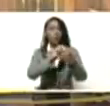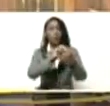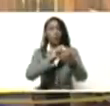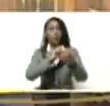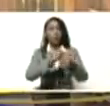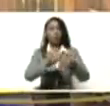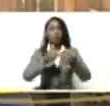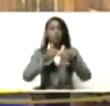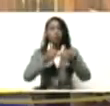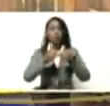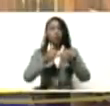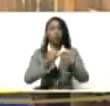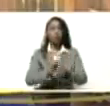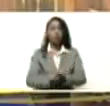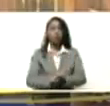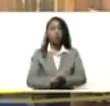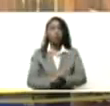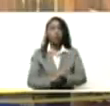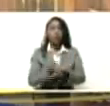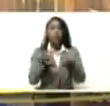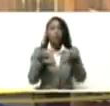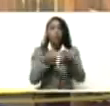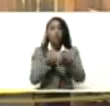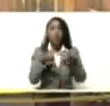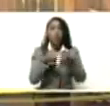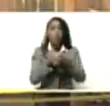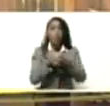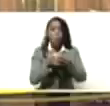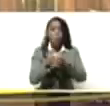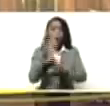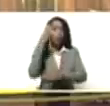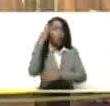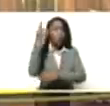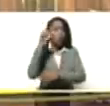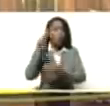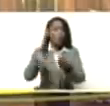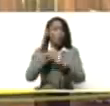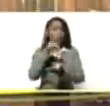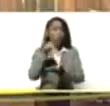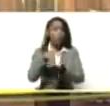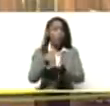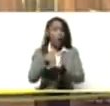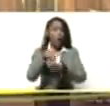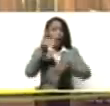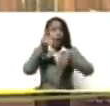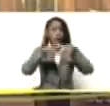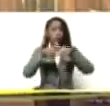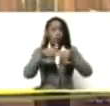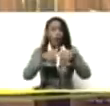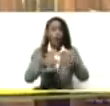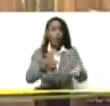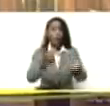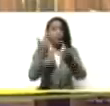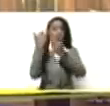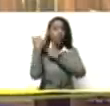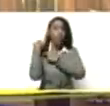exterior y las importaciones hechas por los propios privados ya sin el dólar de